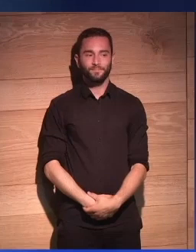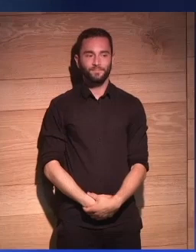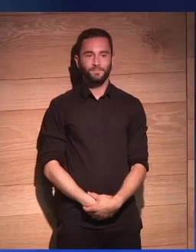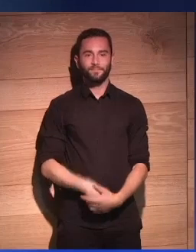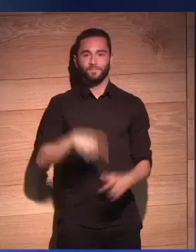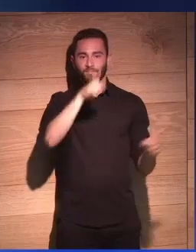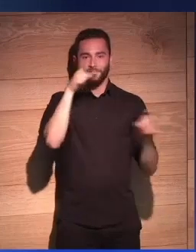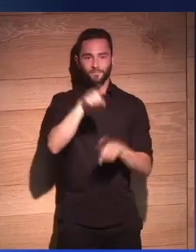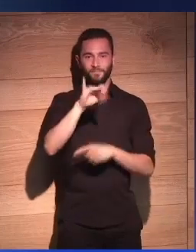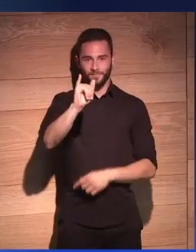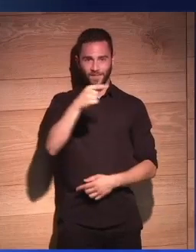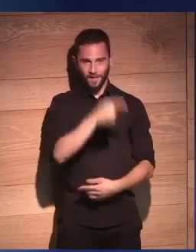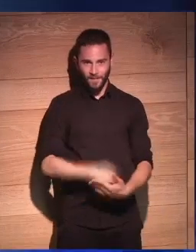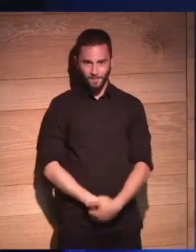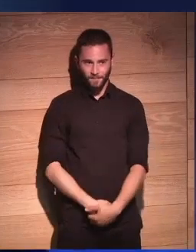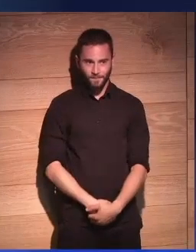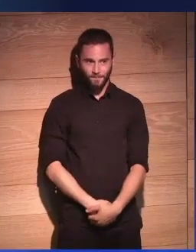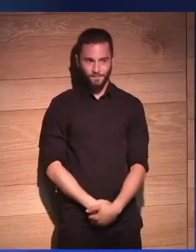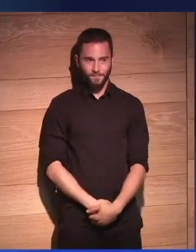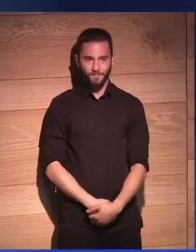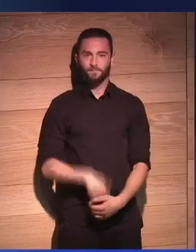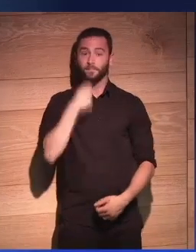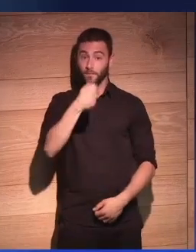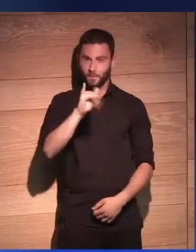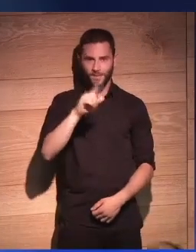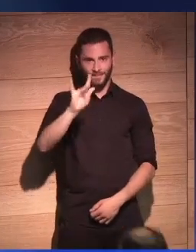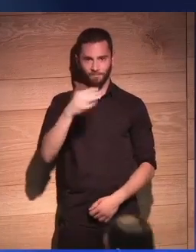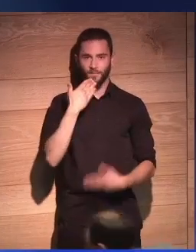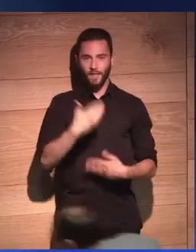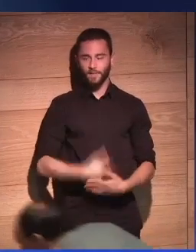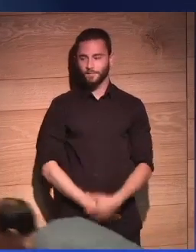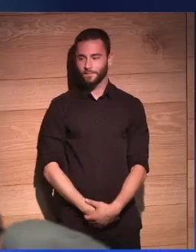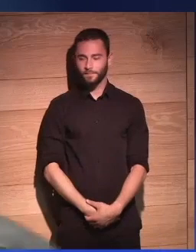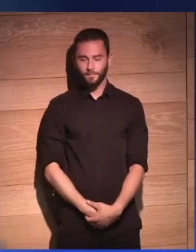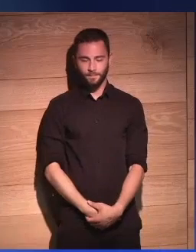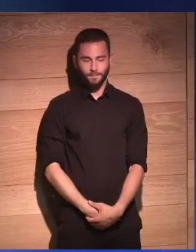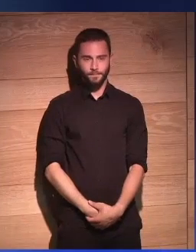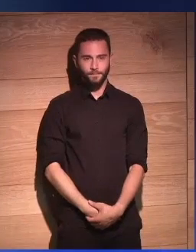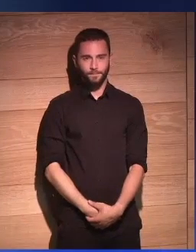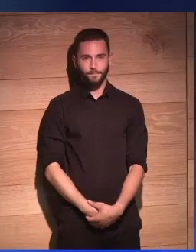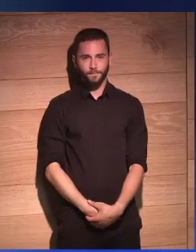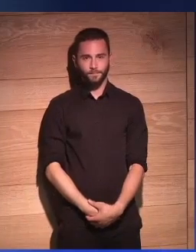Mira, ahí tenemos una preguntilla, no sé si tenemos... Sí, tenemos micro. Gracias.